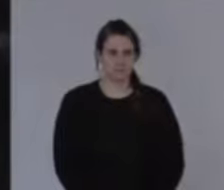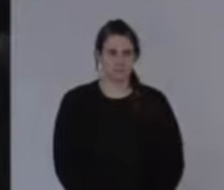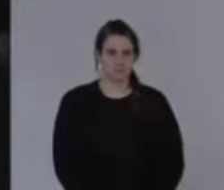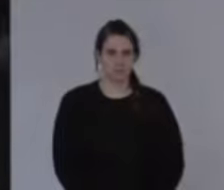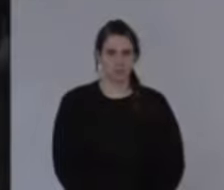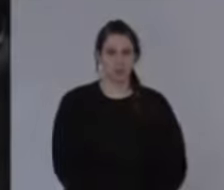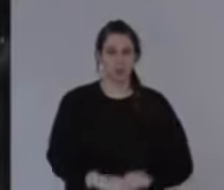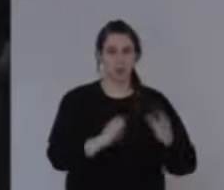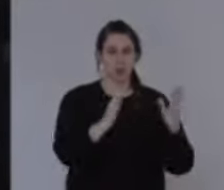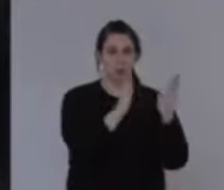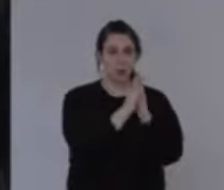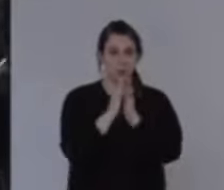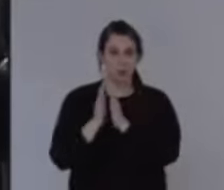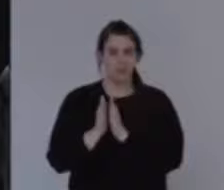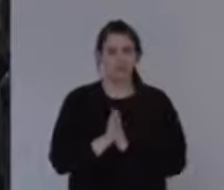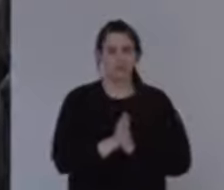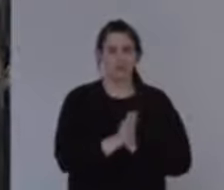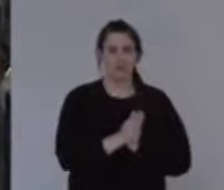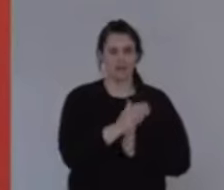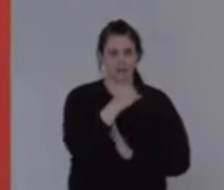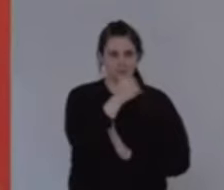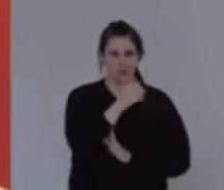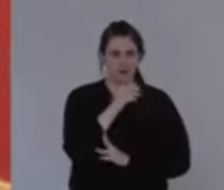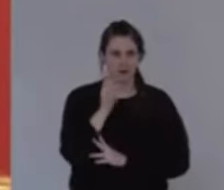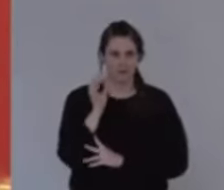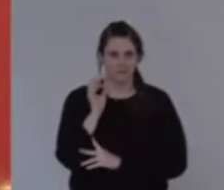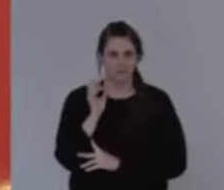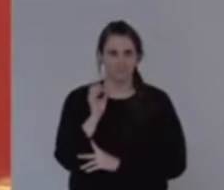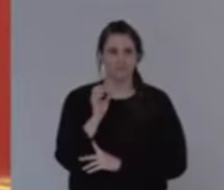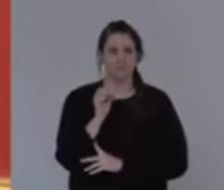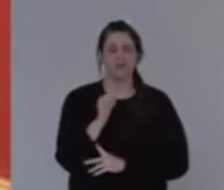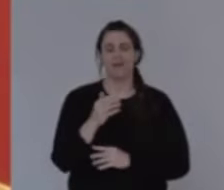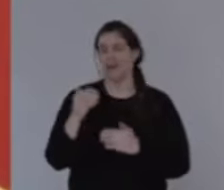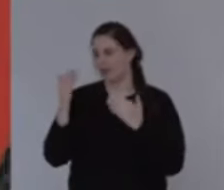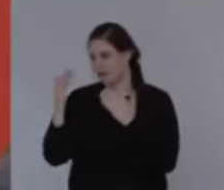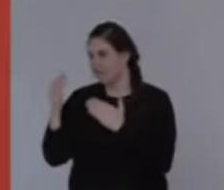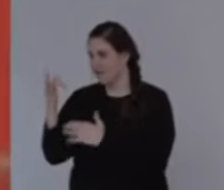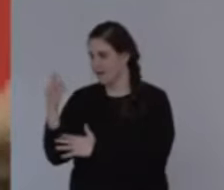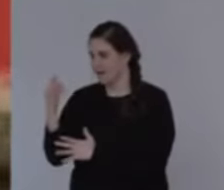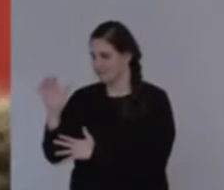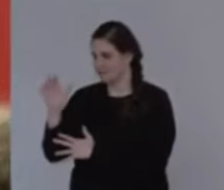Queridos compañeros, compañeras, presidenta, enhorabuena, Teresa.